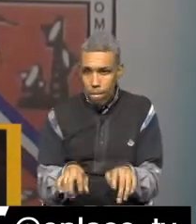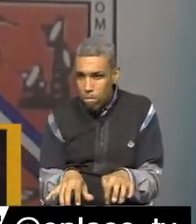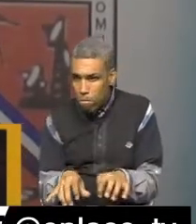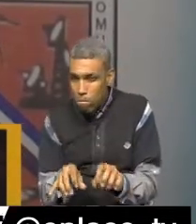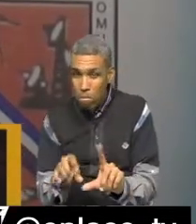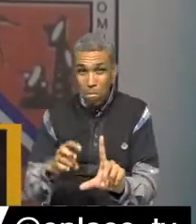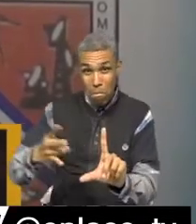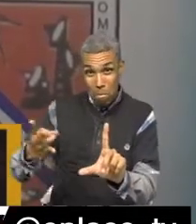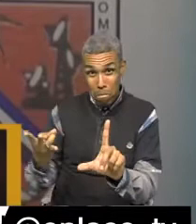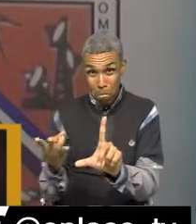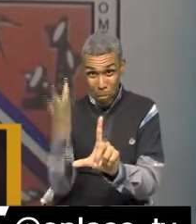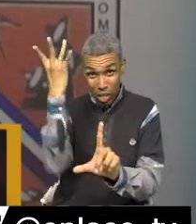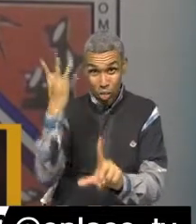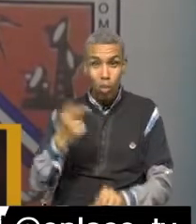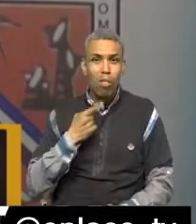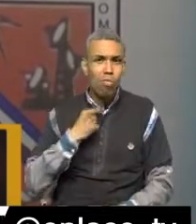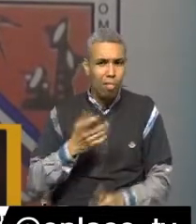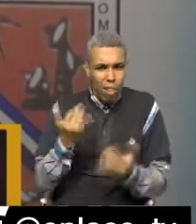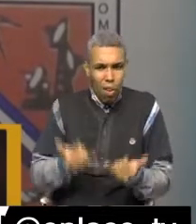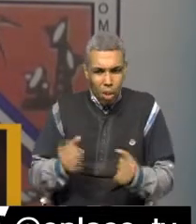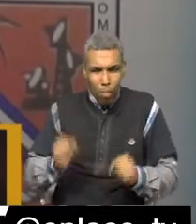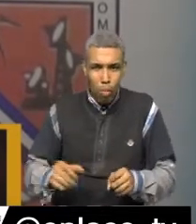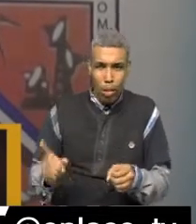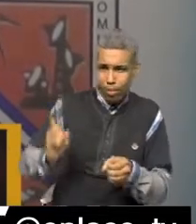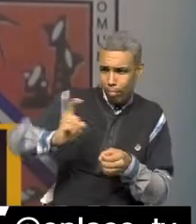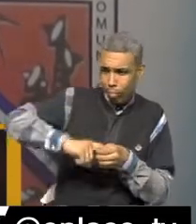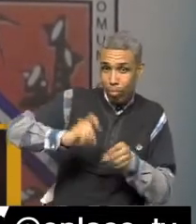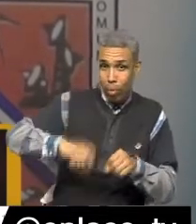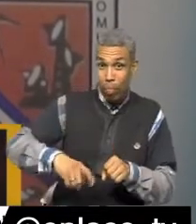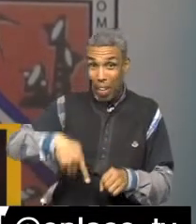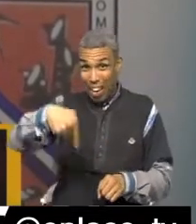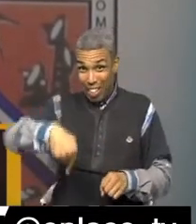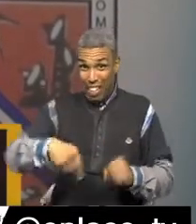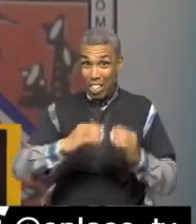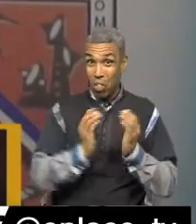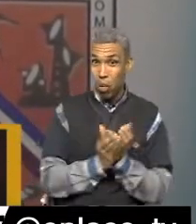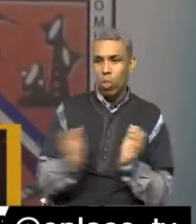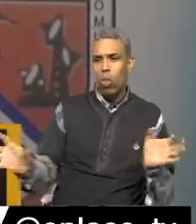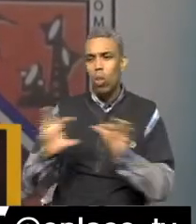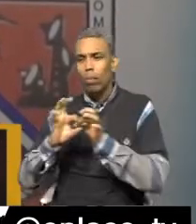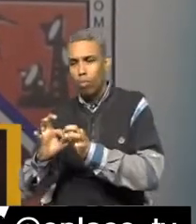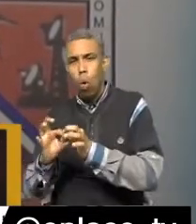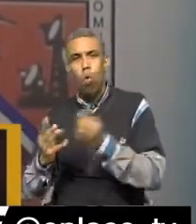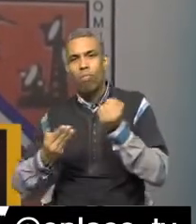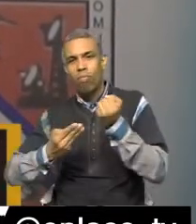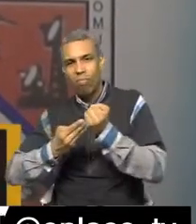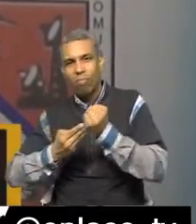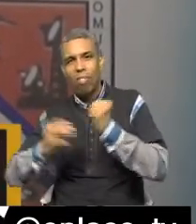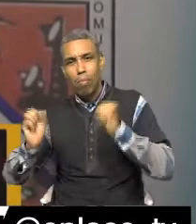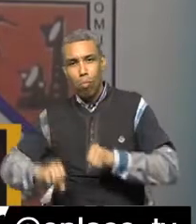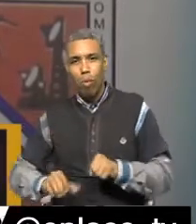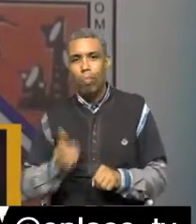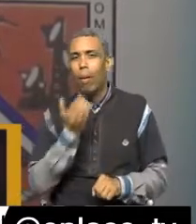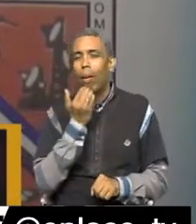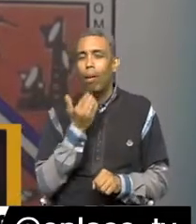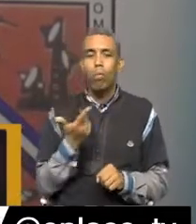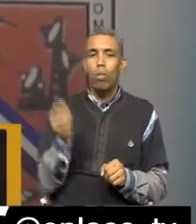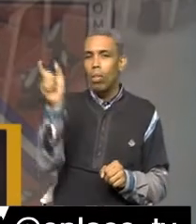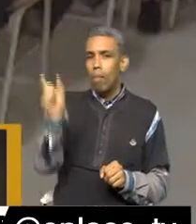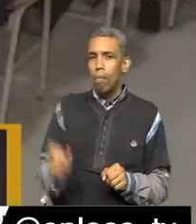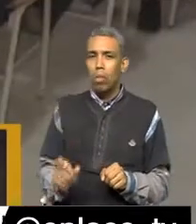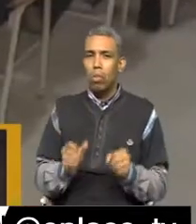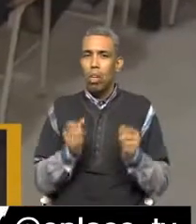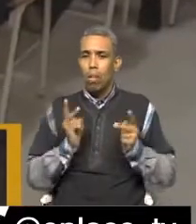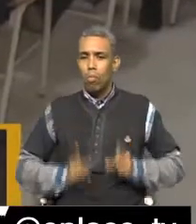comunidad barranqueña. Los jóvenes están siendo certificados con el SENA y eso también les está abriendo opciones laborales y opciones